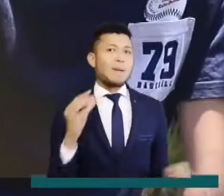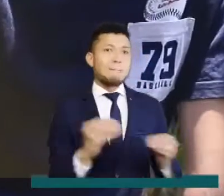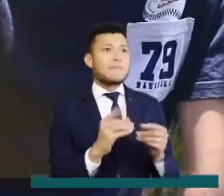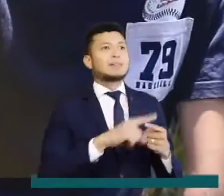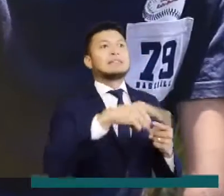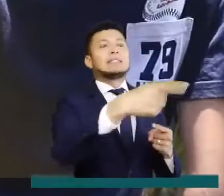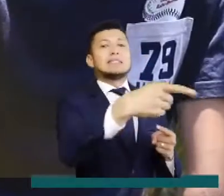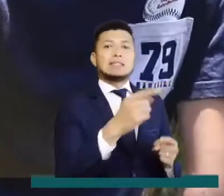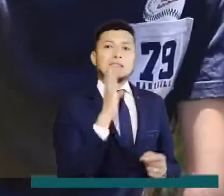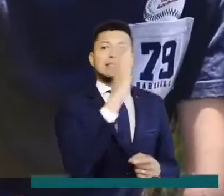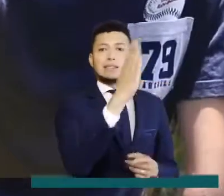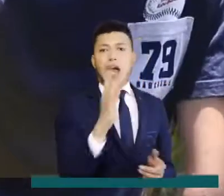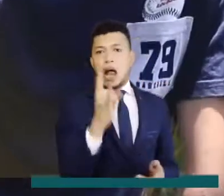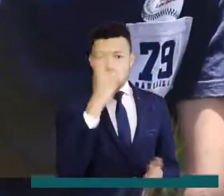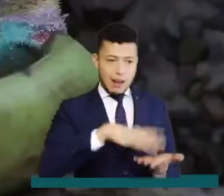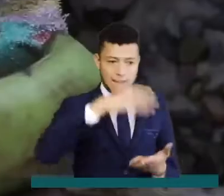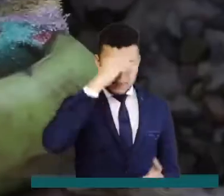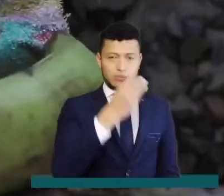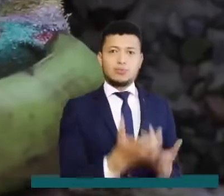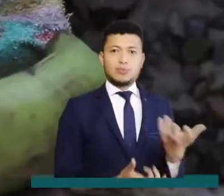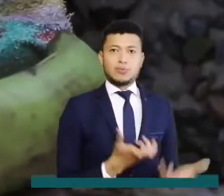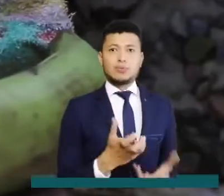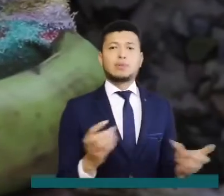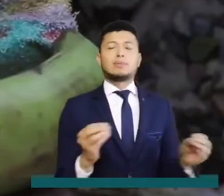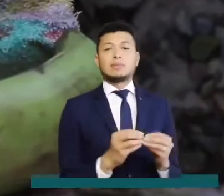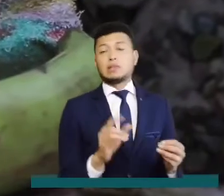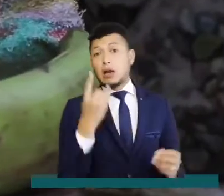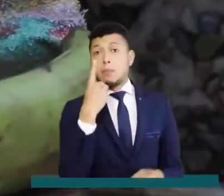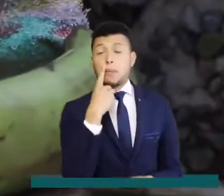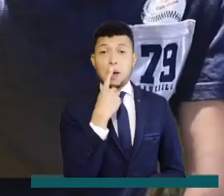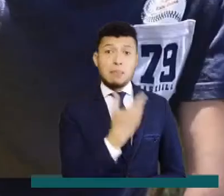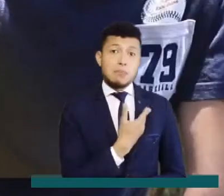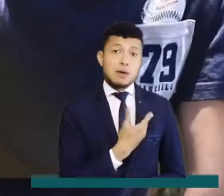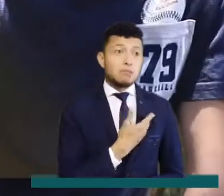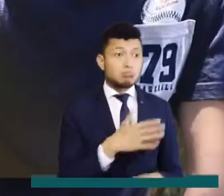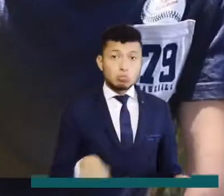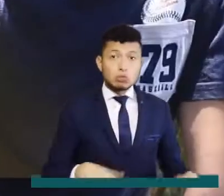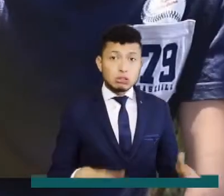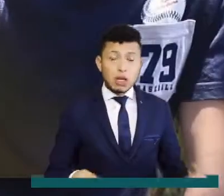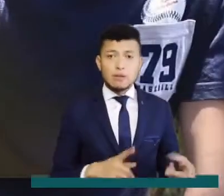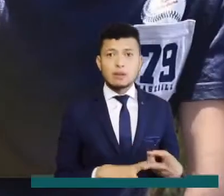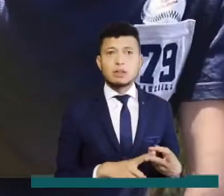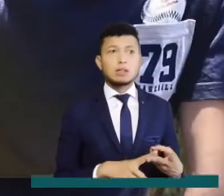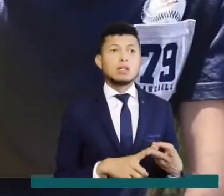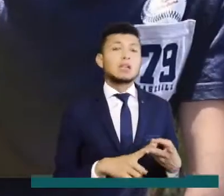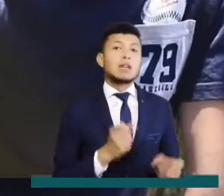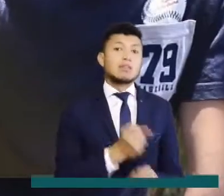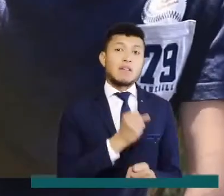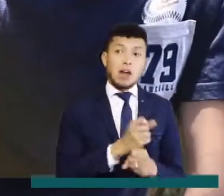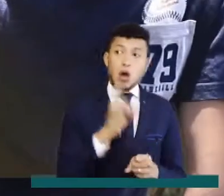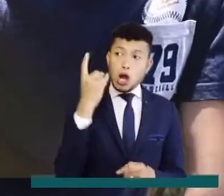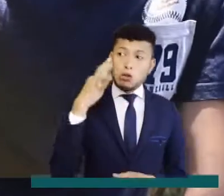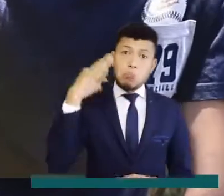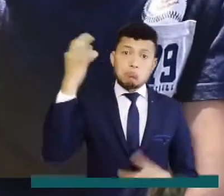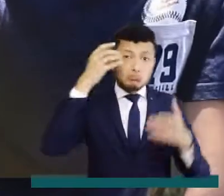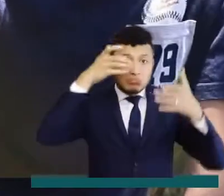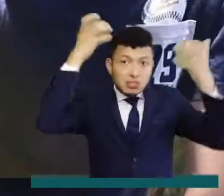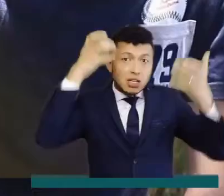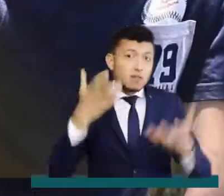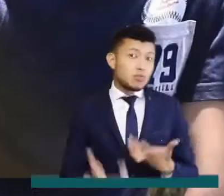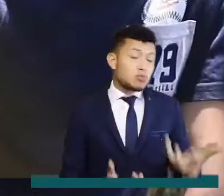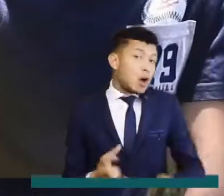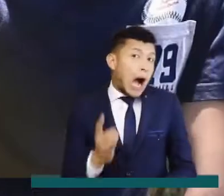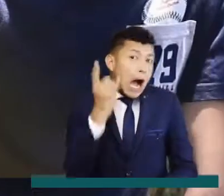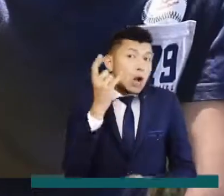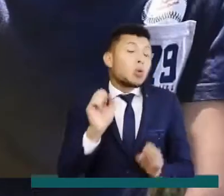puedes aprender a cocinar si a pronto los papás no estén que de pronto le salga un trabajo de chess o algo así de cocina